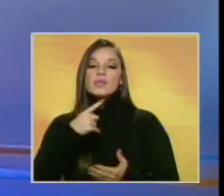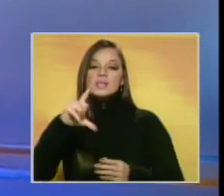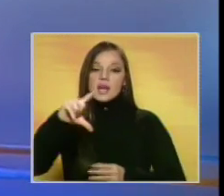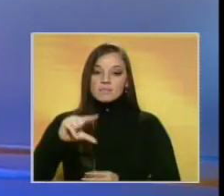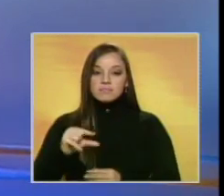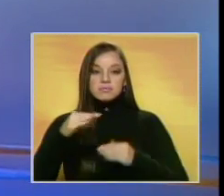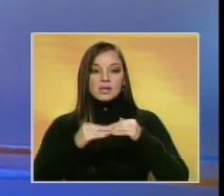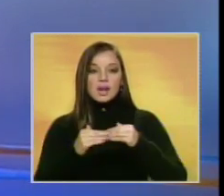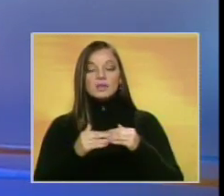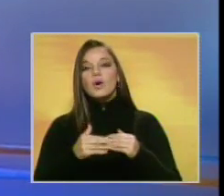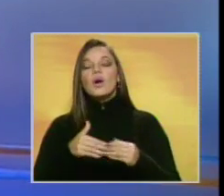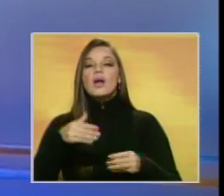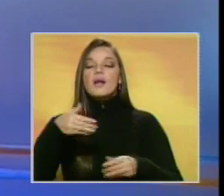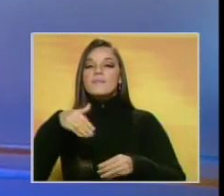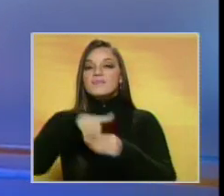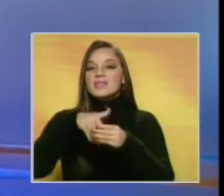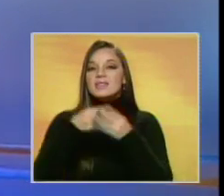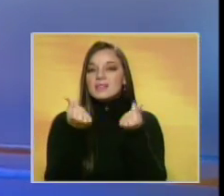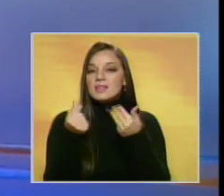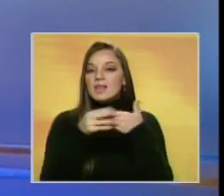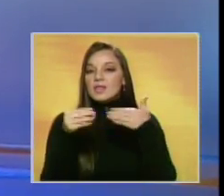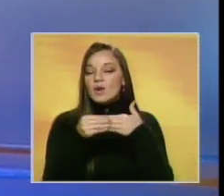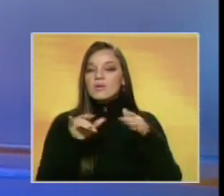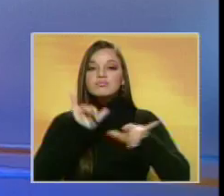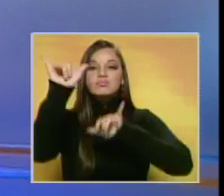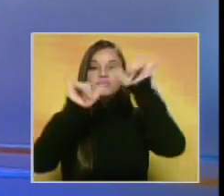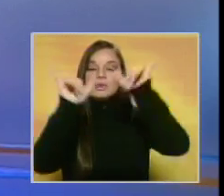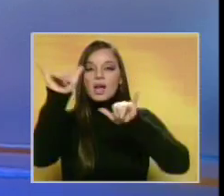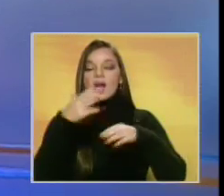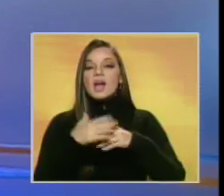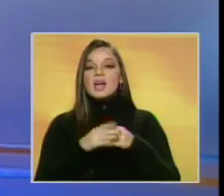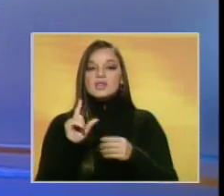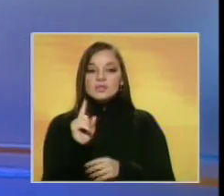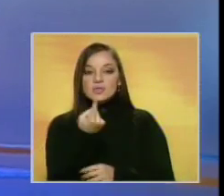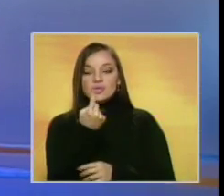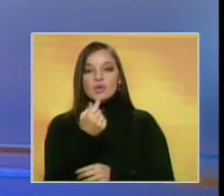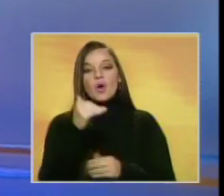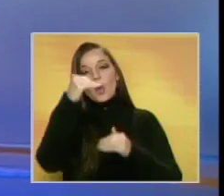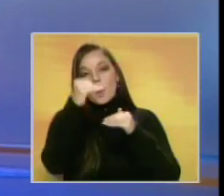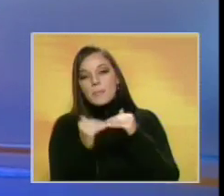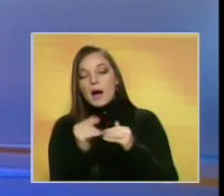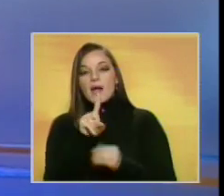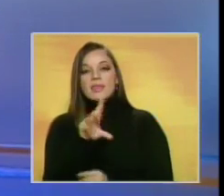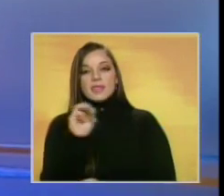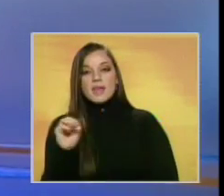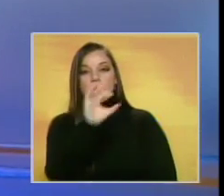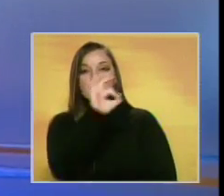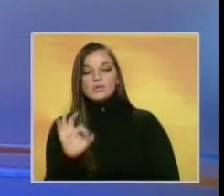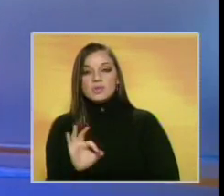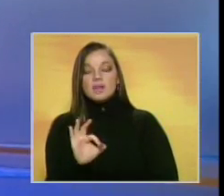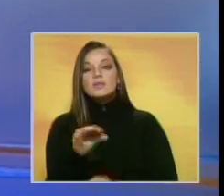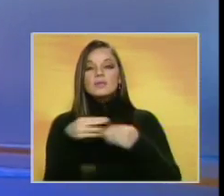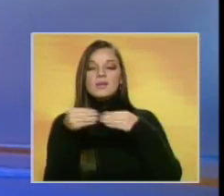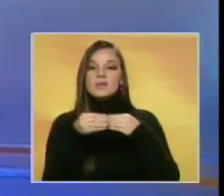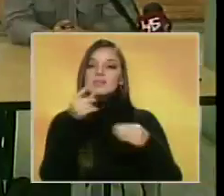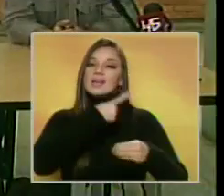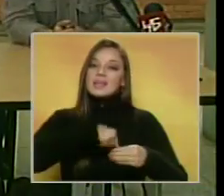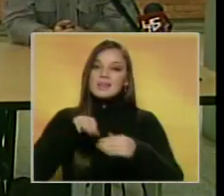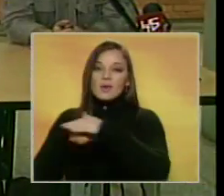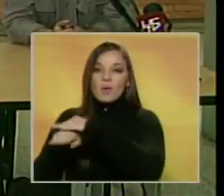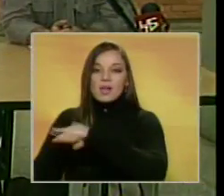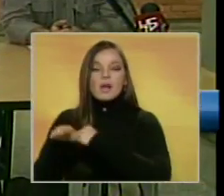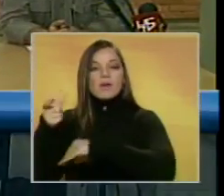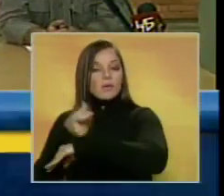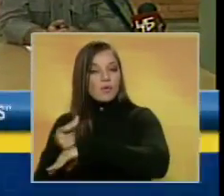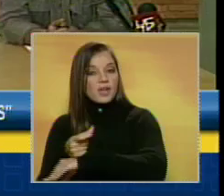viajes solo reduciría el 10% del déficit de divisas que tiene el gobierno. Randolfo Blanco nos amplía la información.